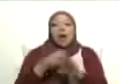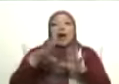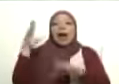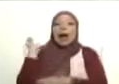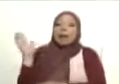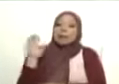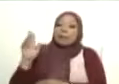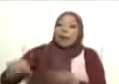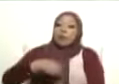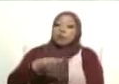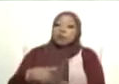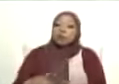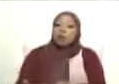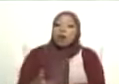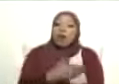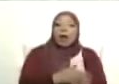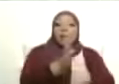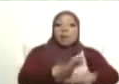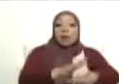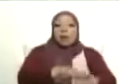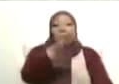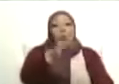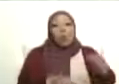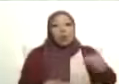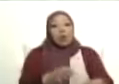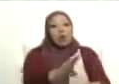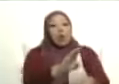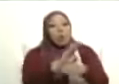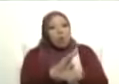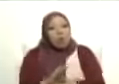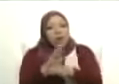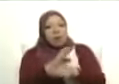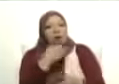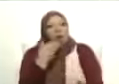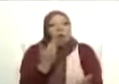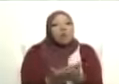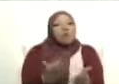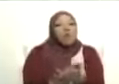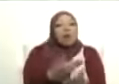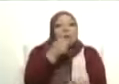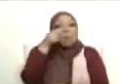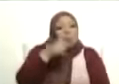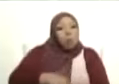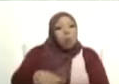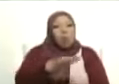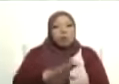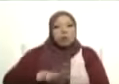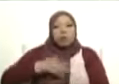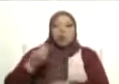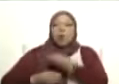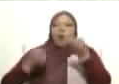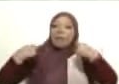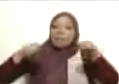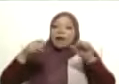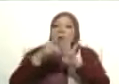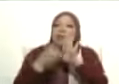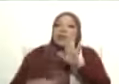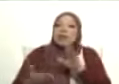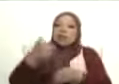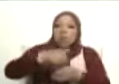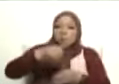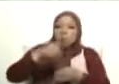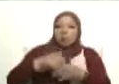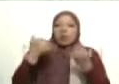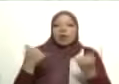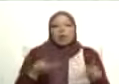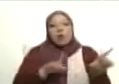solicitó ante el Tribunal Supremo de Justicia un amparo constitucional para garantizar que el día de hoy el pueblo venezolano pudiera ejercer su derecho al voto. Ya se ha